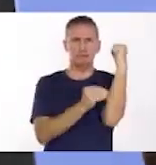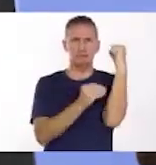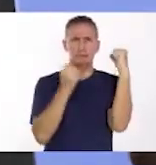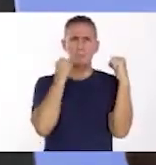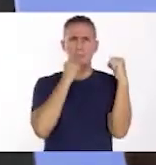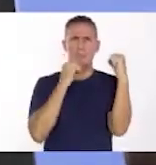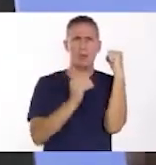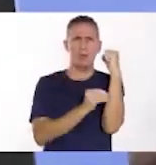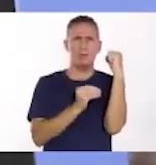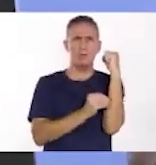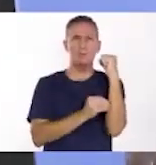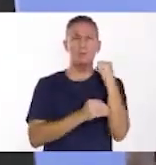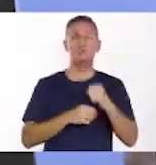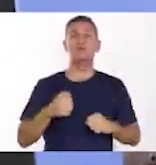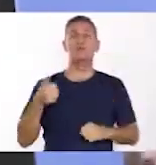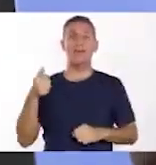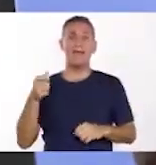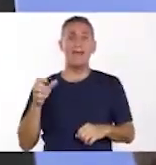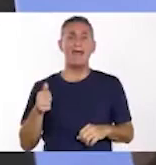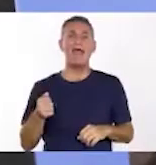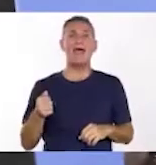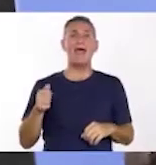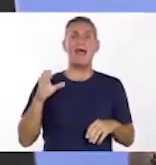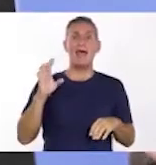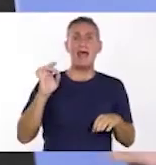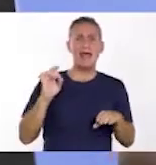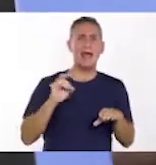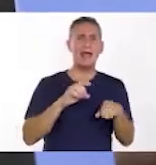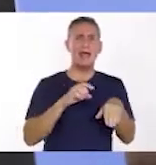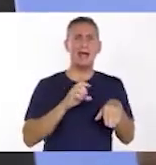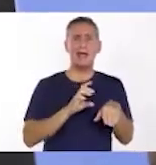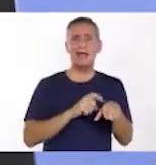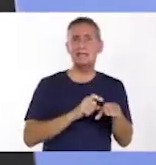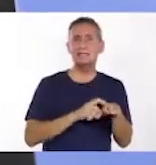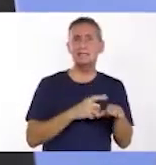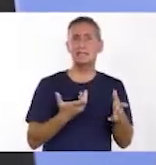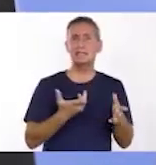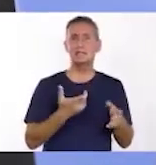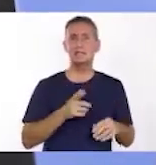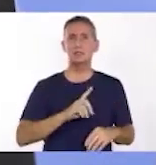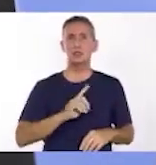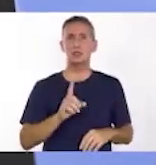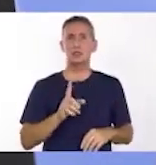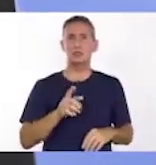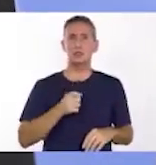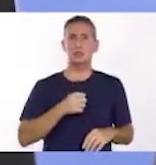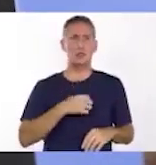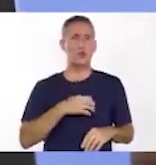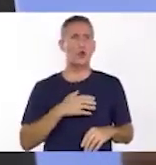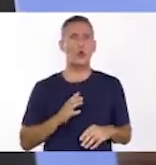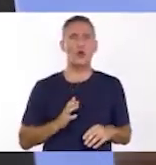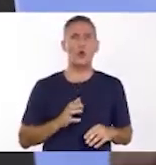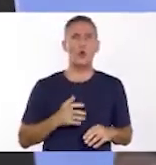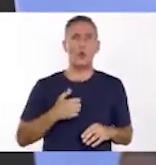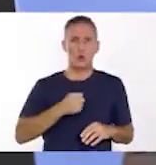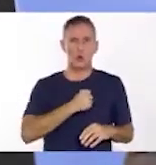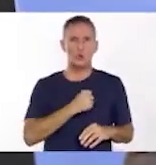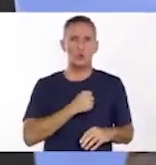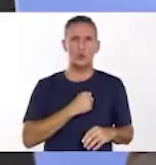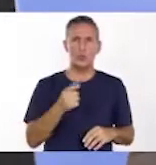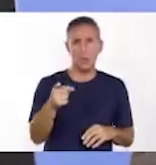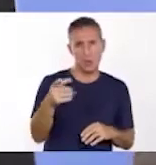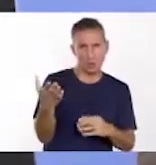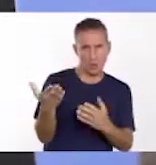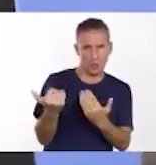Aquiles decide. Entonces dice, ¿por qué a él le quitaron? Bueno, sí, yo no me voy a quedar sin ninguna. Dame la